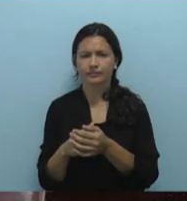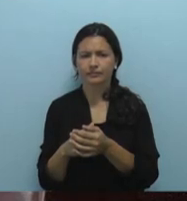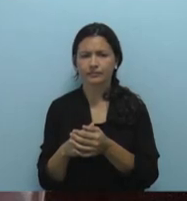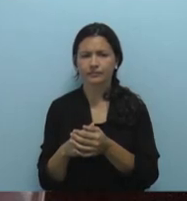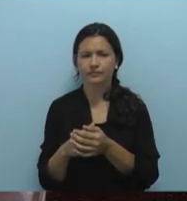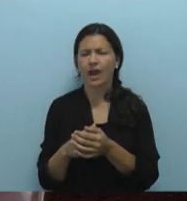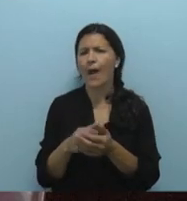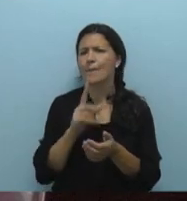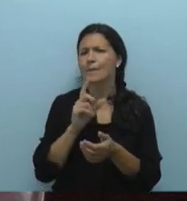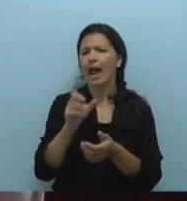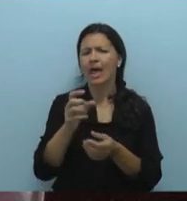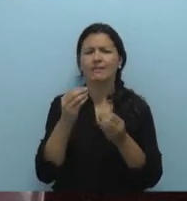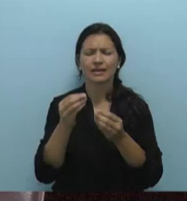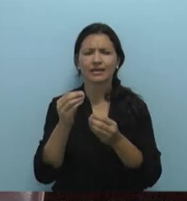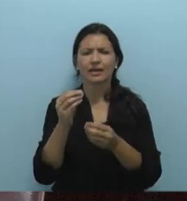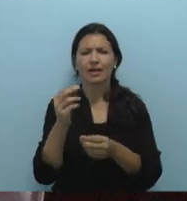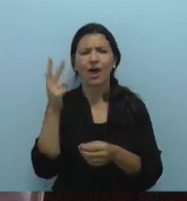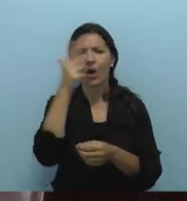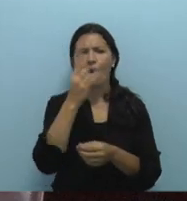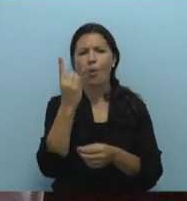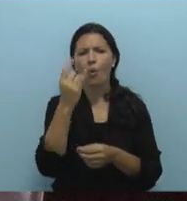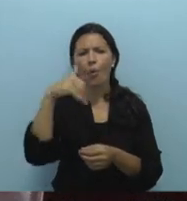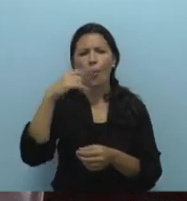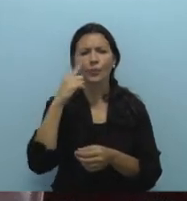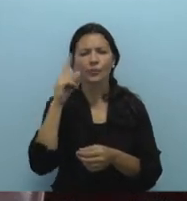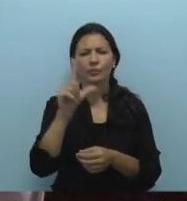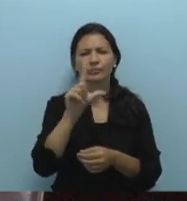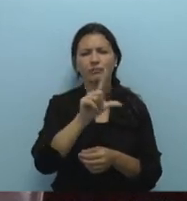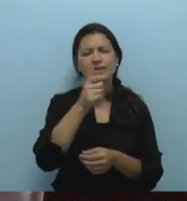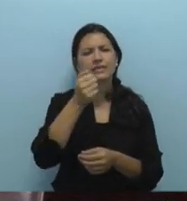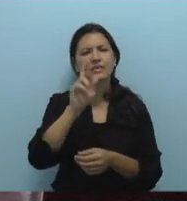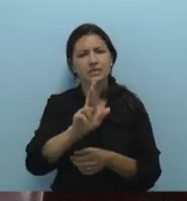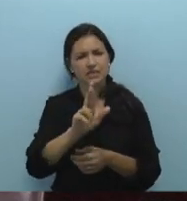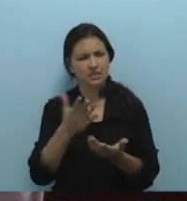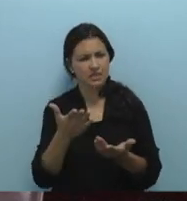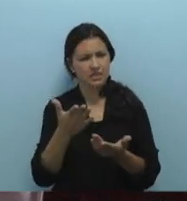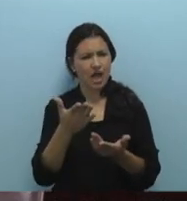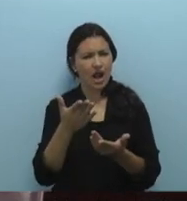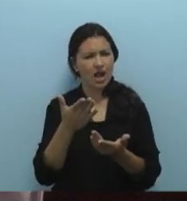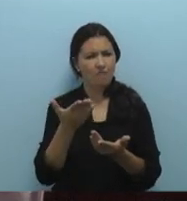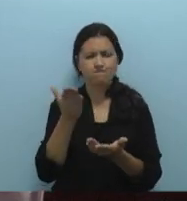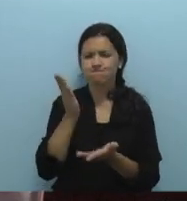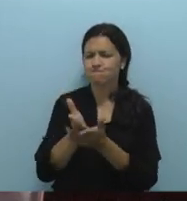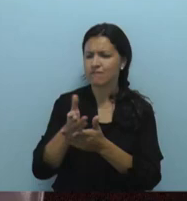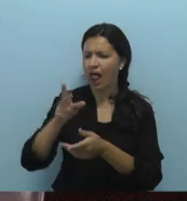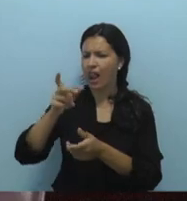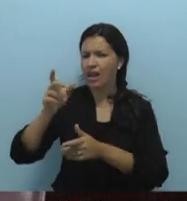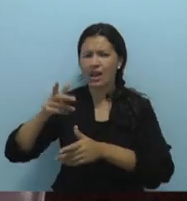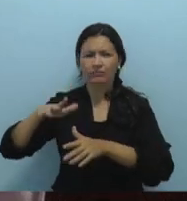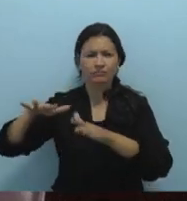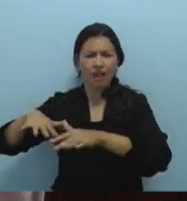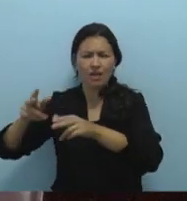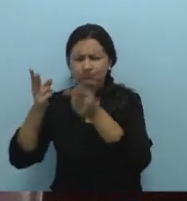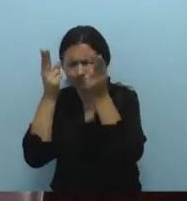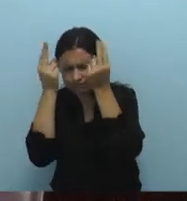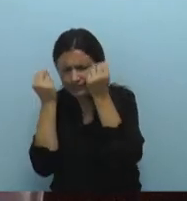Porque la palabra es humillación, es humillar a un pueblo, es pretender que ese pueblo esté de rodillas.